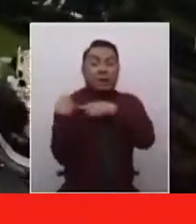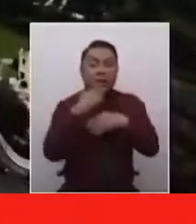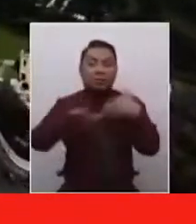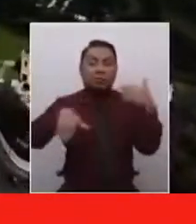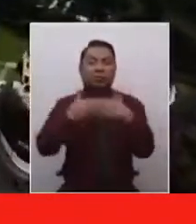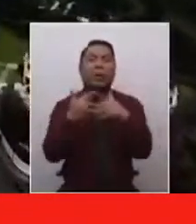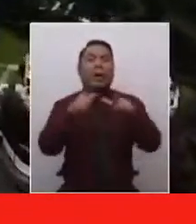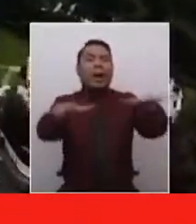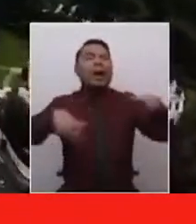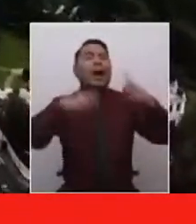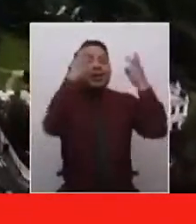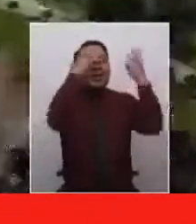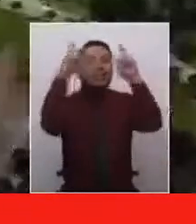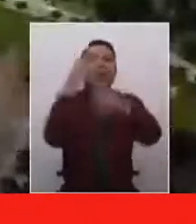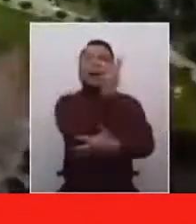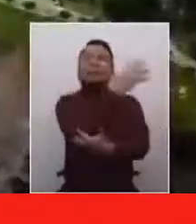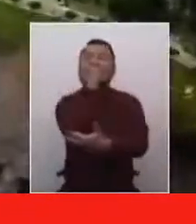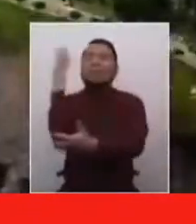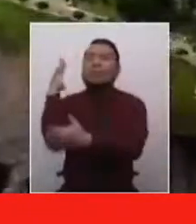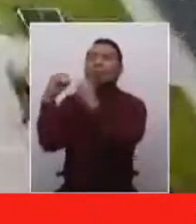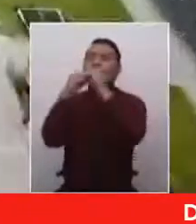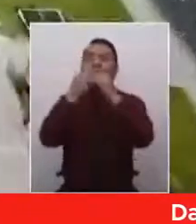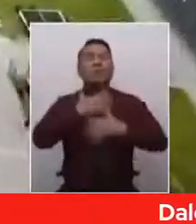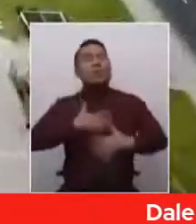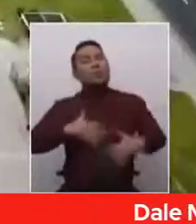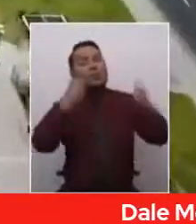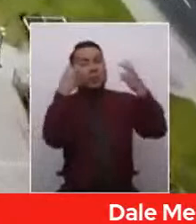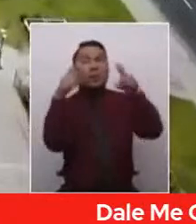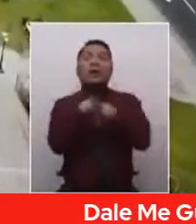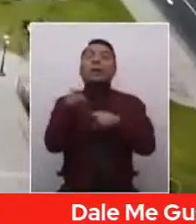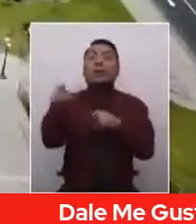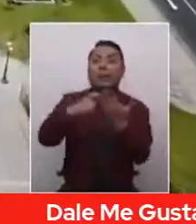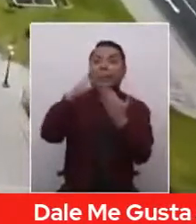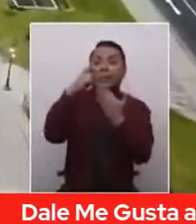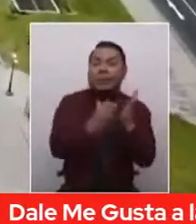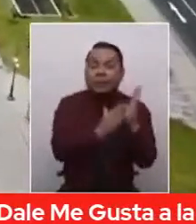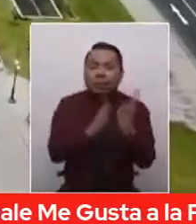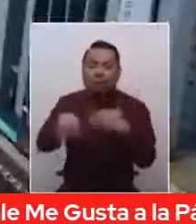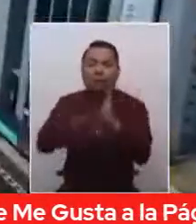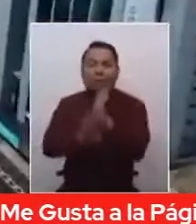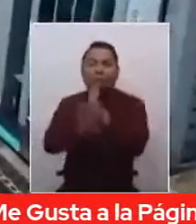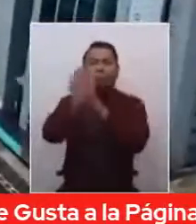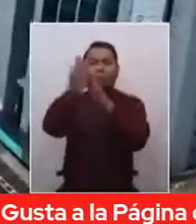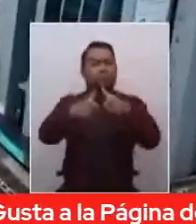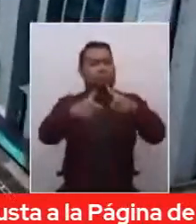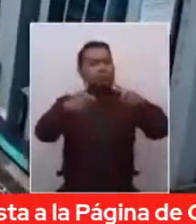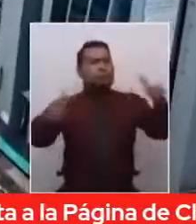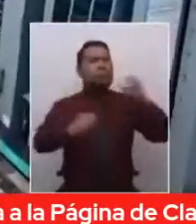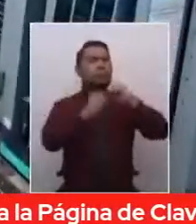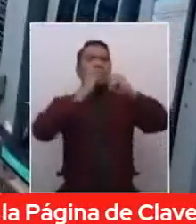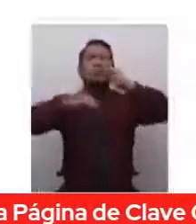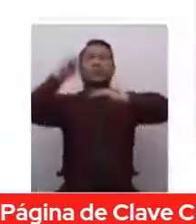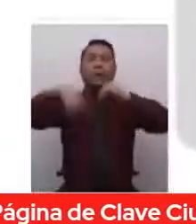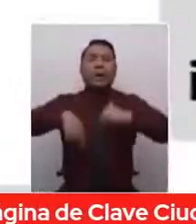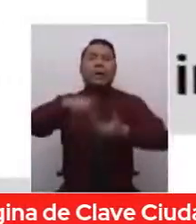de esparcimiento y verdes, así como de planificar el crecimiento urbano sostenible de la